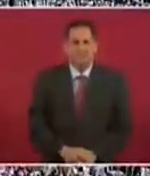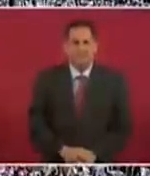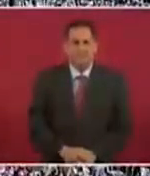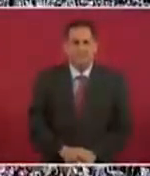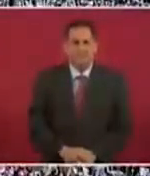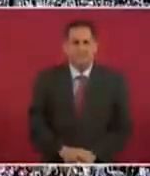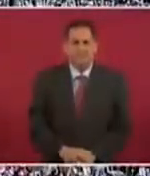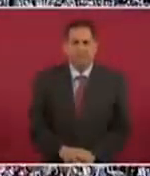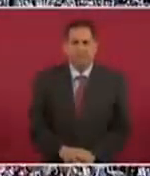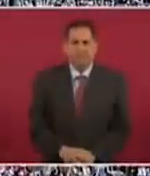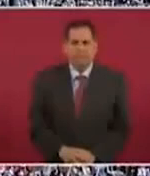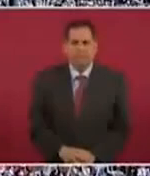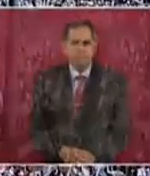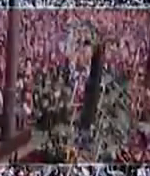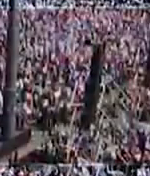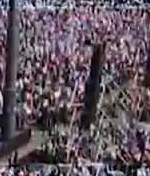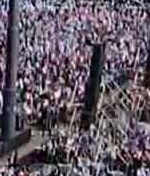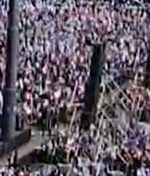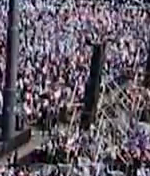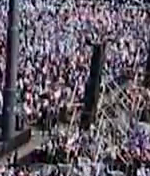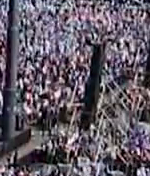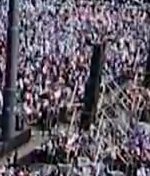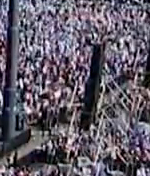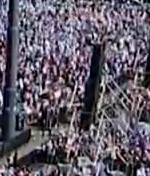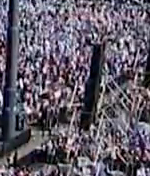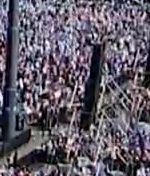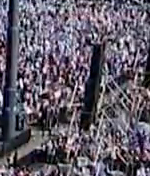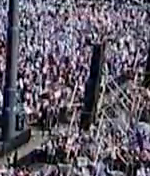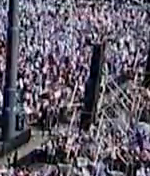Con el nuevo ciclo